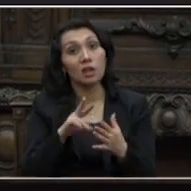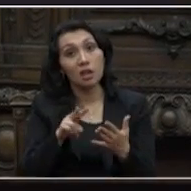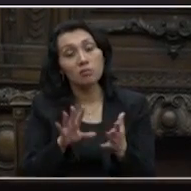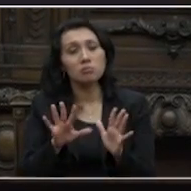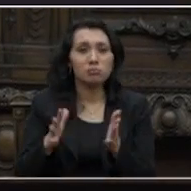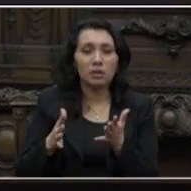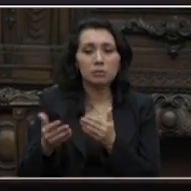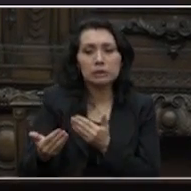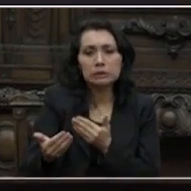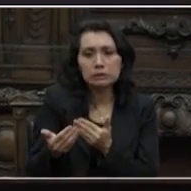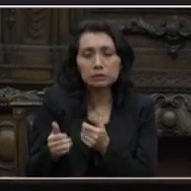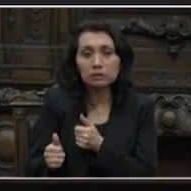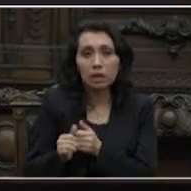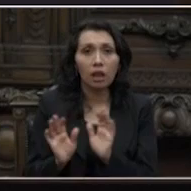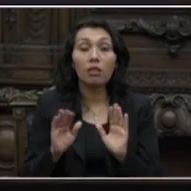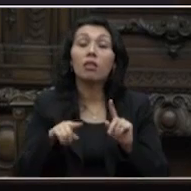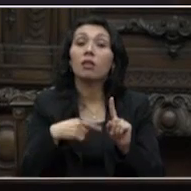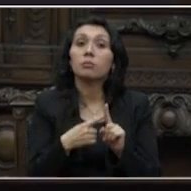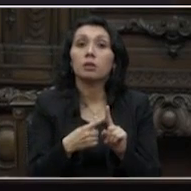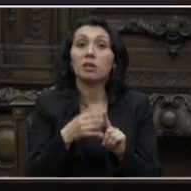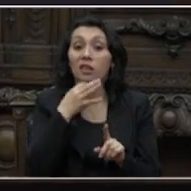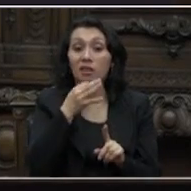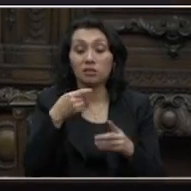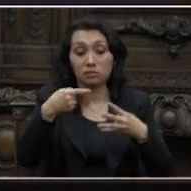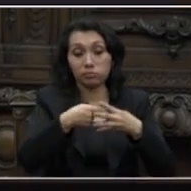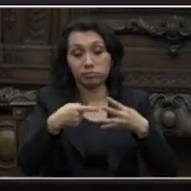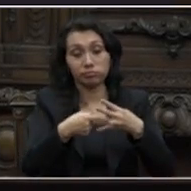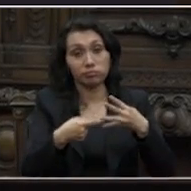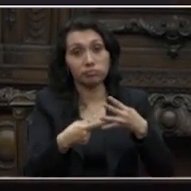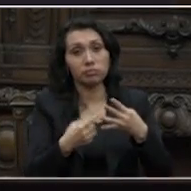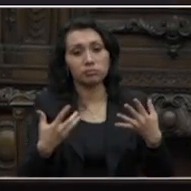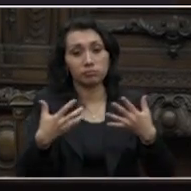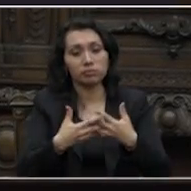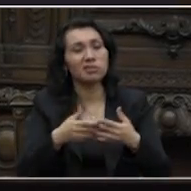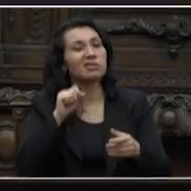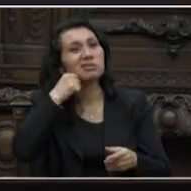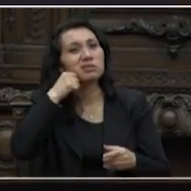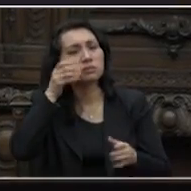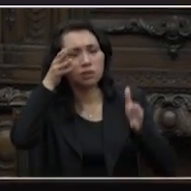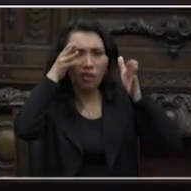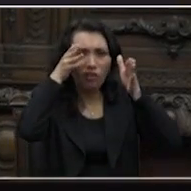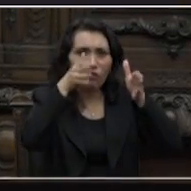una aproximación nada más, dicen que la interseccionalidad es un enfoque,